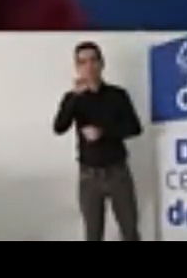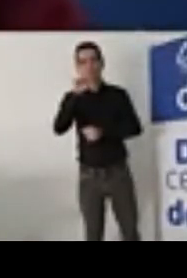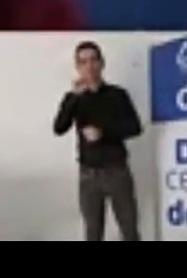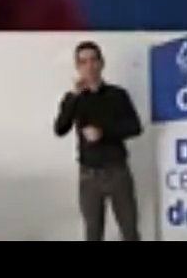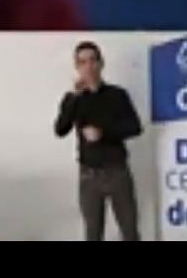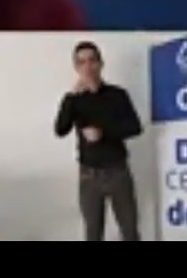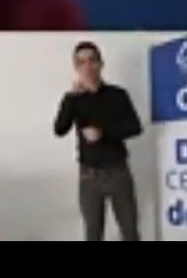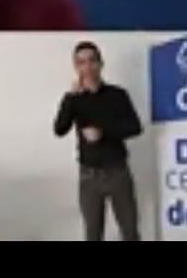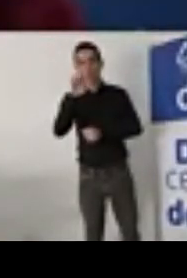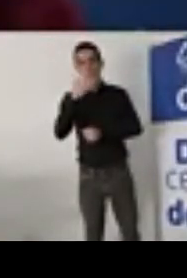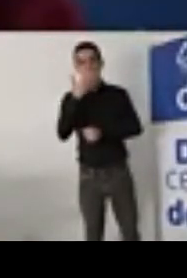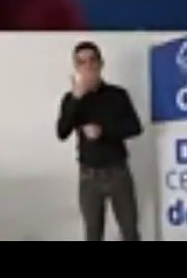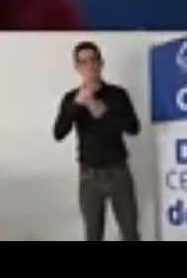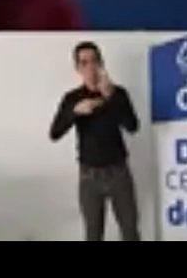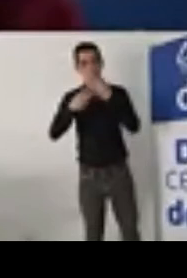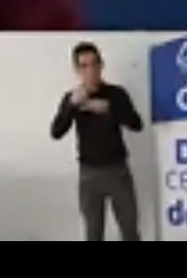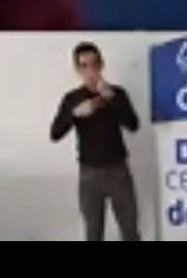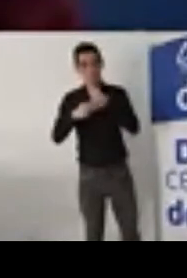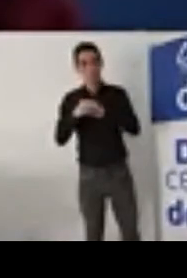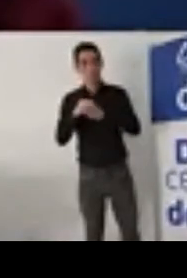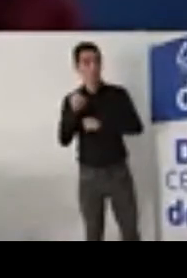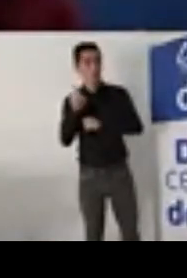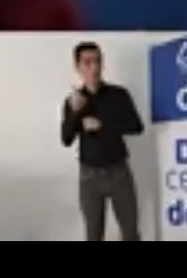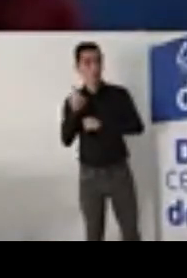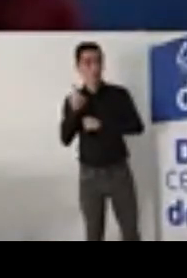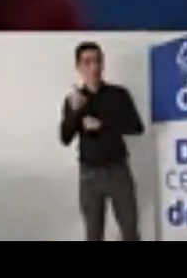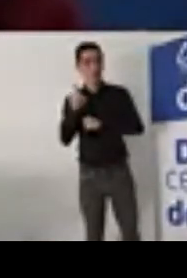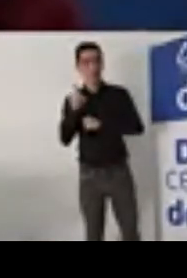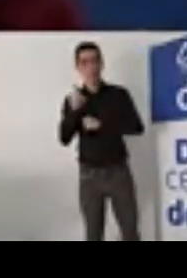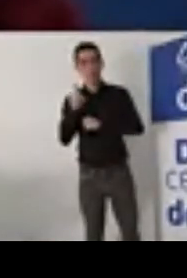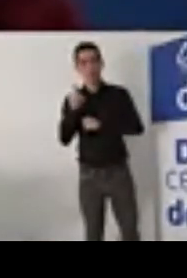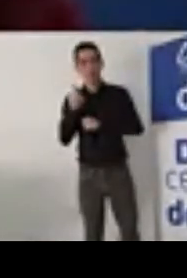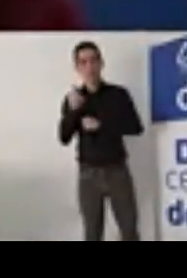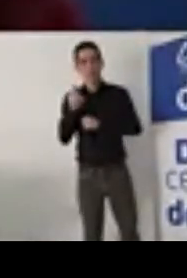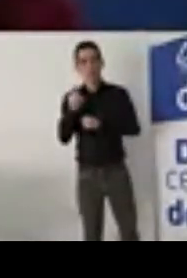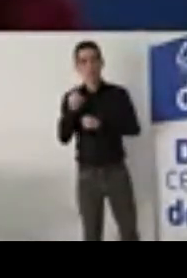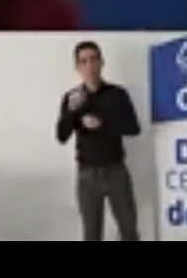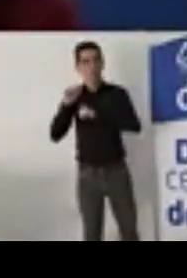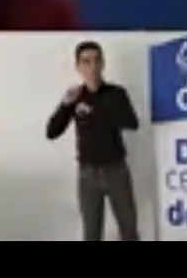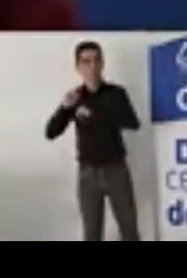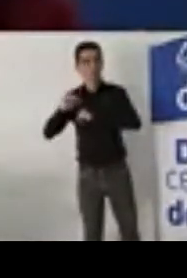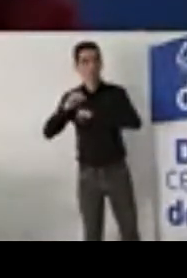es concejal de Bogotá del partido Alianza Verde, elegido como el concejal más joven para el periodo